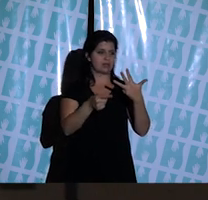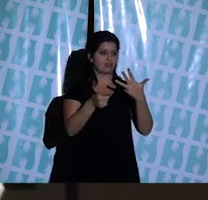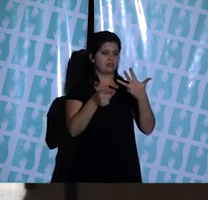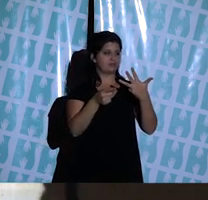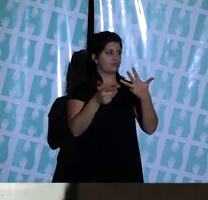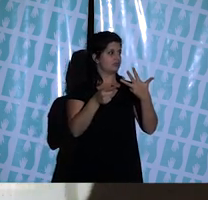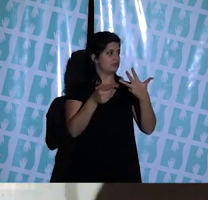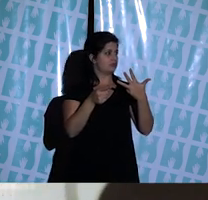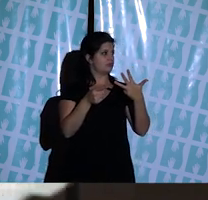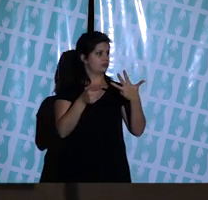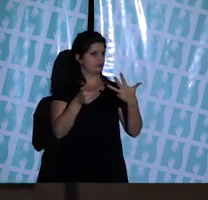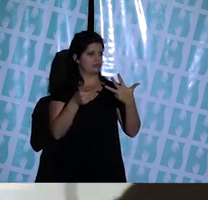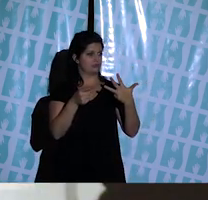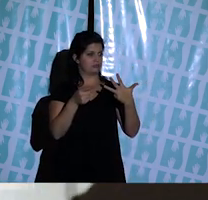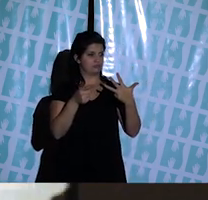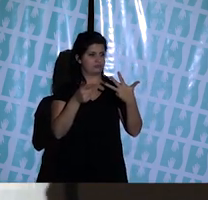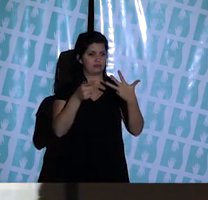la benzodiazepinas.